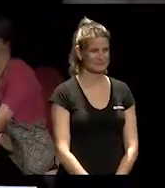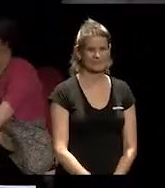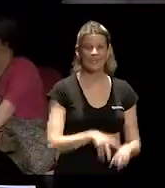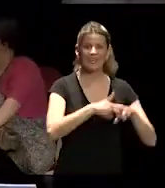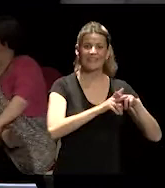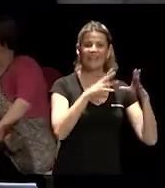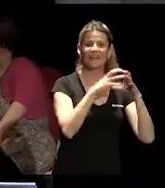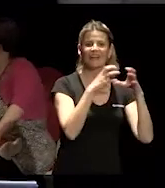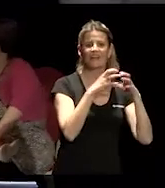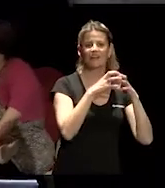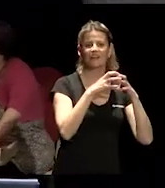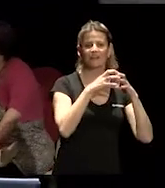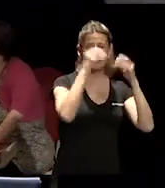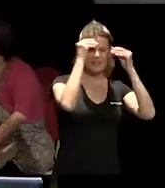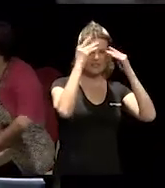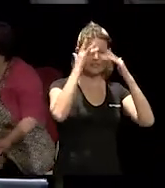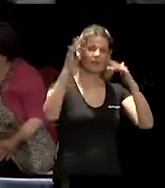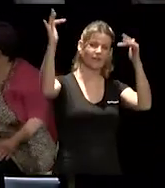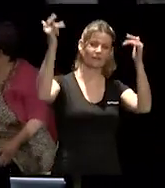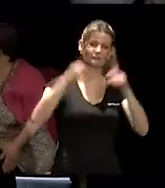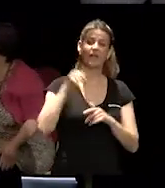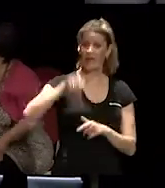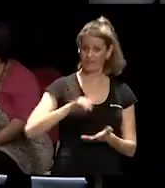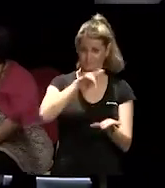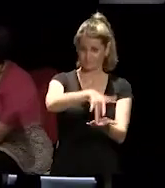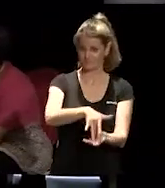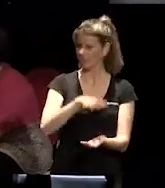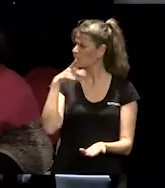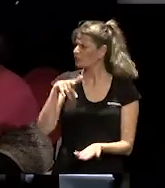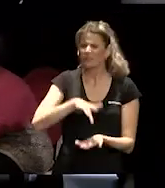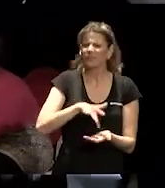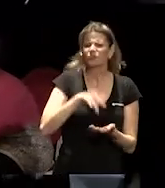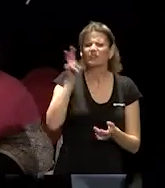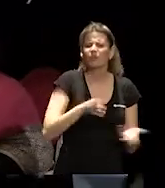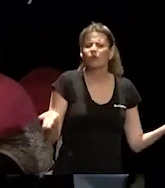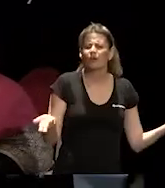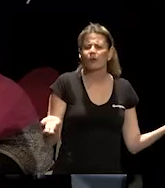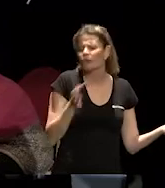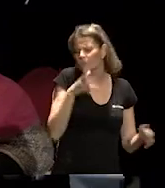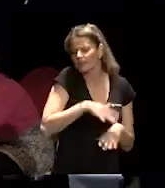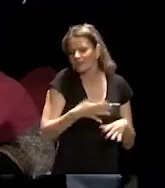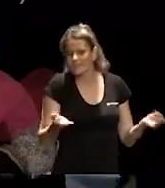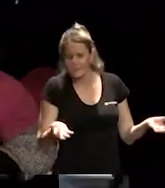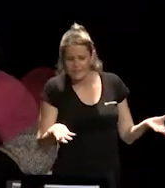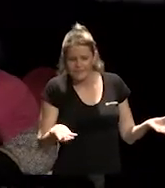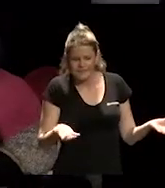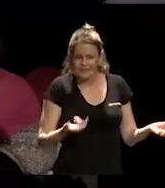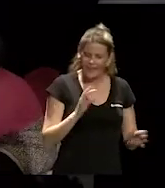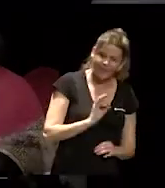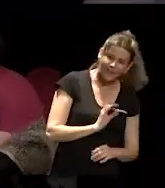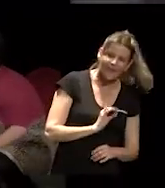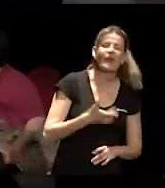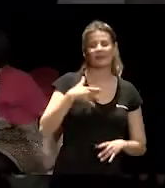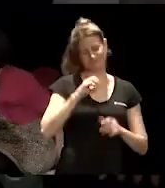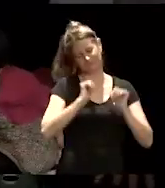Taller Naranja Imaginario. Aquí estamos. Epa, ¿por qué no estamos? Me fui al final. Epa. Vale, Taller